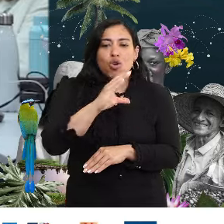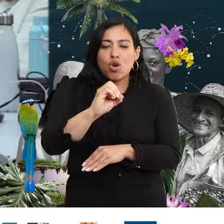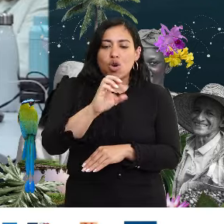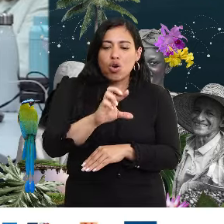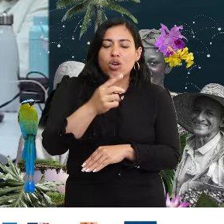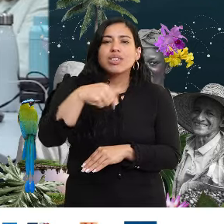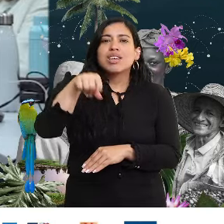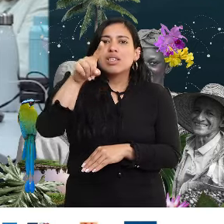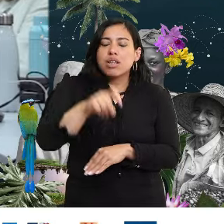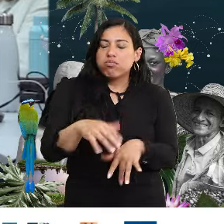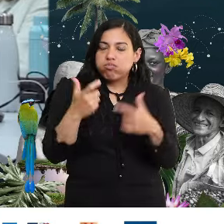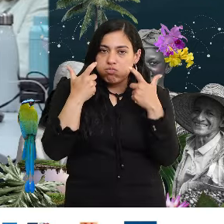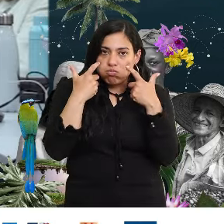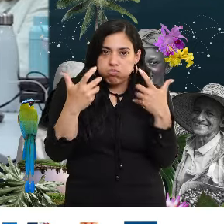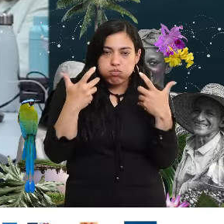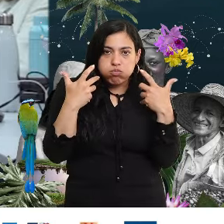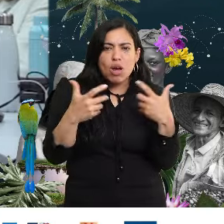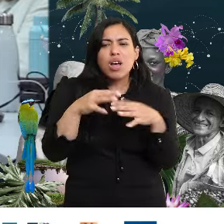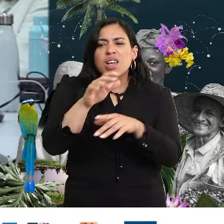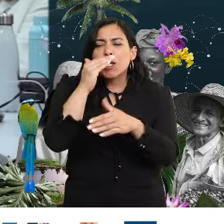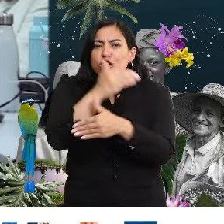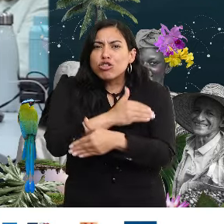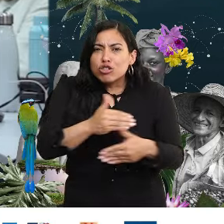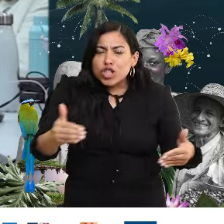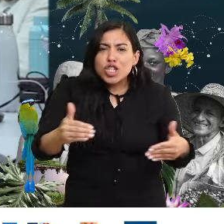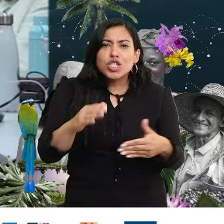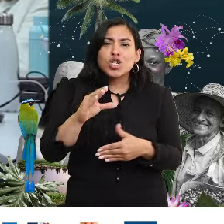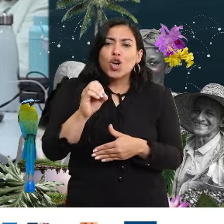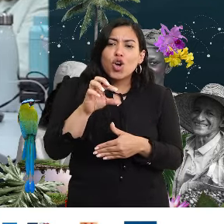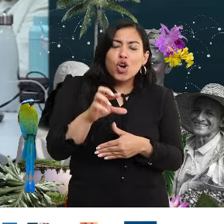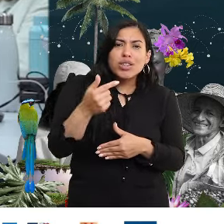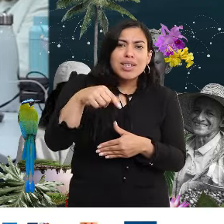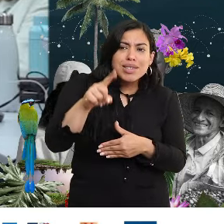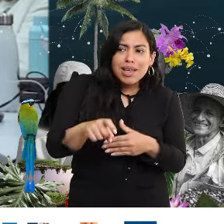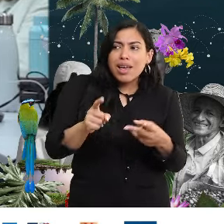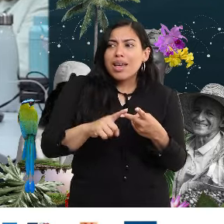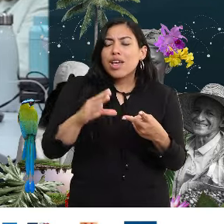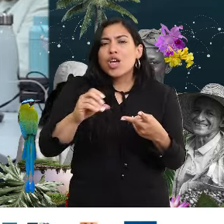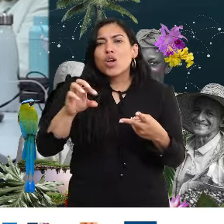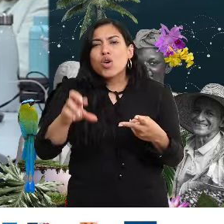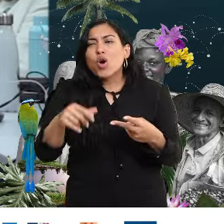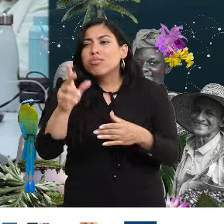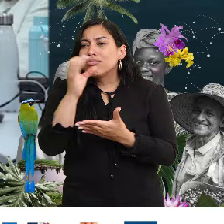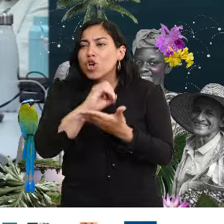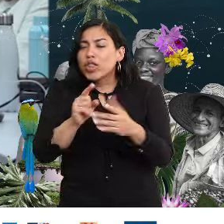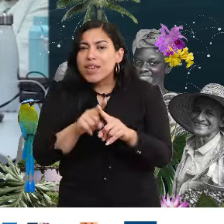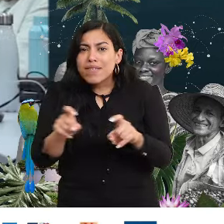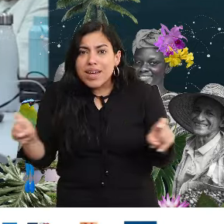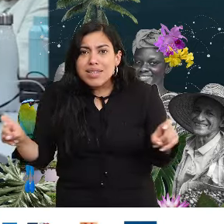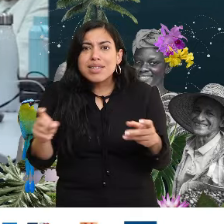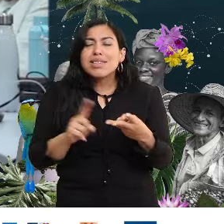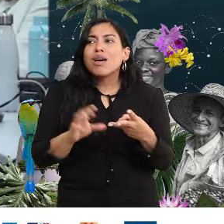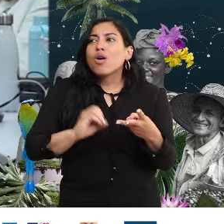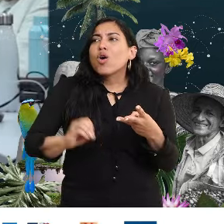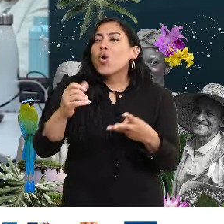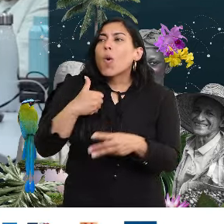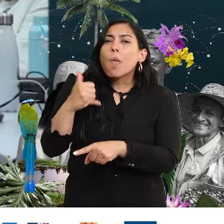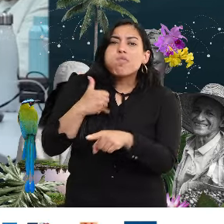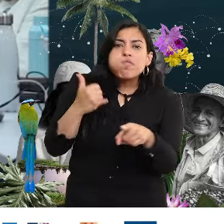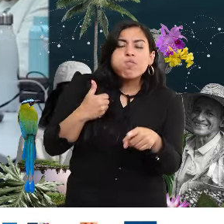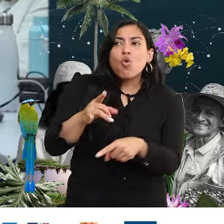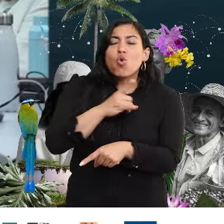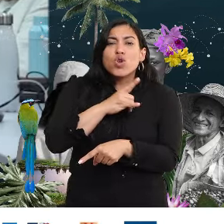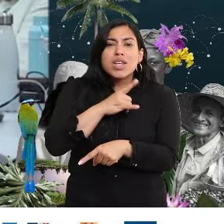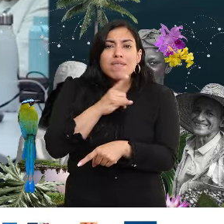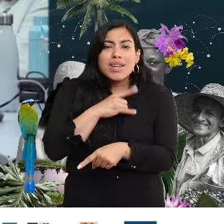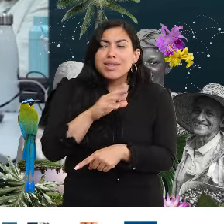es impresionante escuchar a los niños hablando de la COP, escuchar a los niños hablando de biodiversidad, escuchar a nuestros jóvenes en la